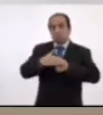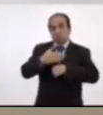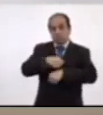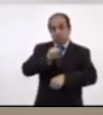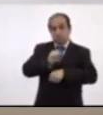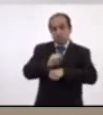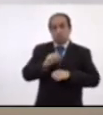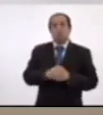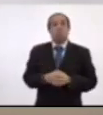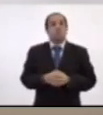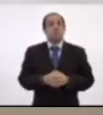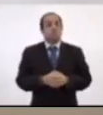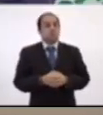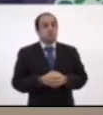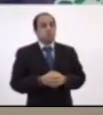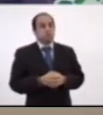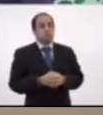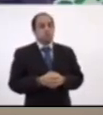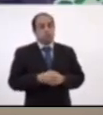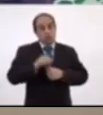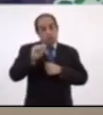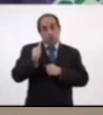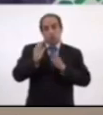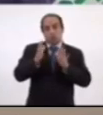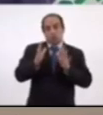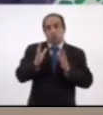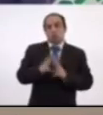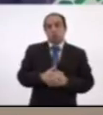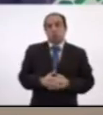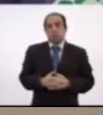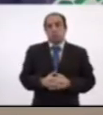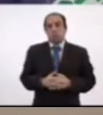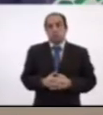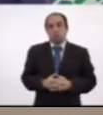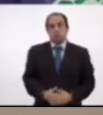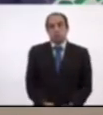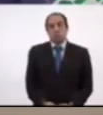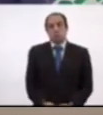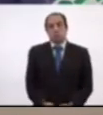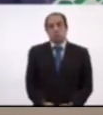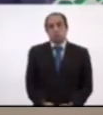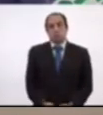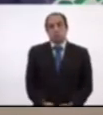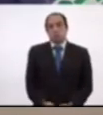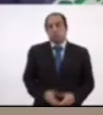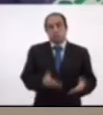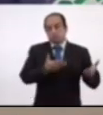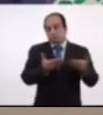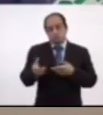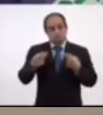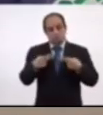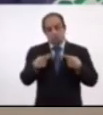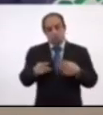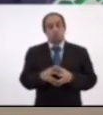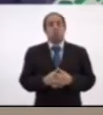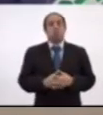semana, dado que los otros ya prácticamente no estaba llegando personas.